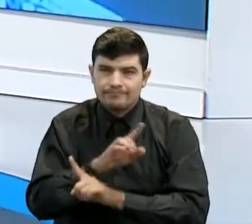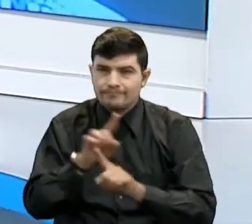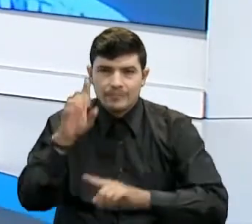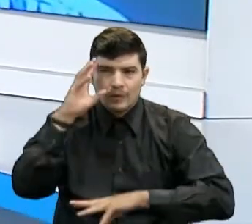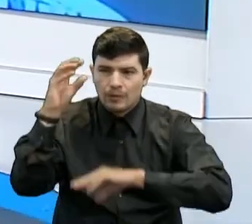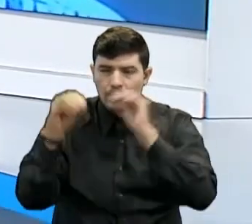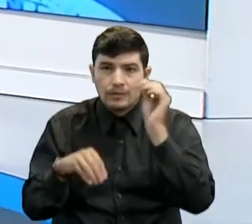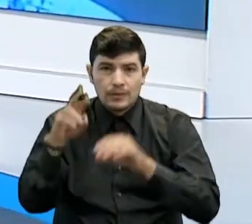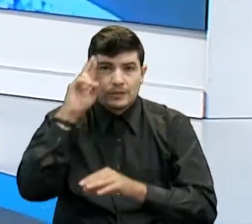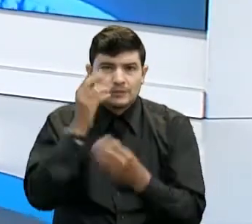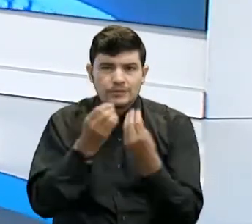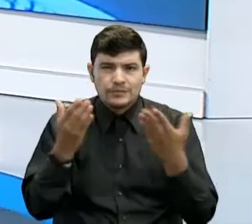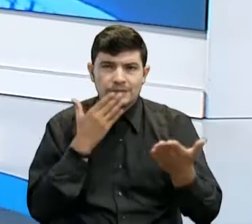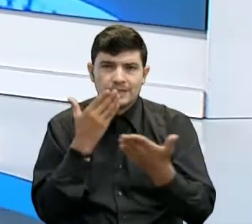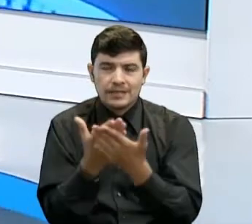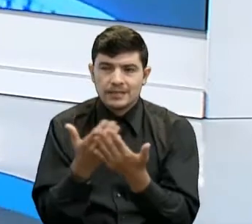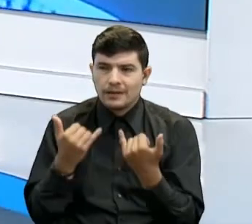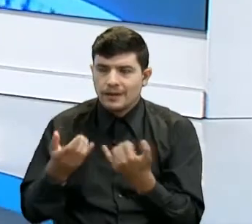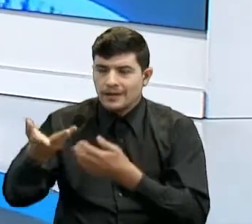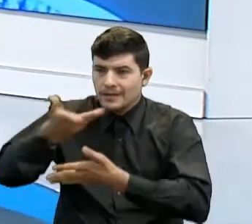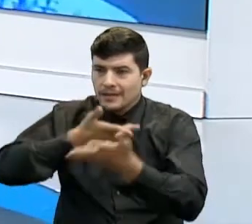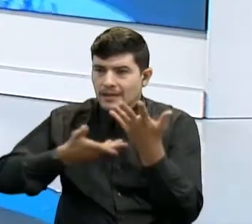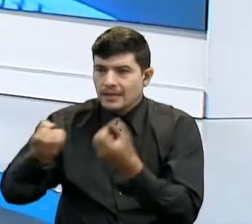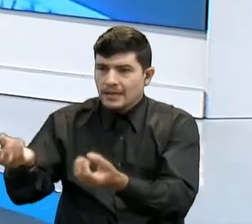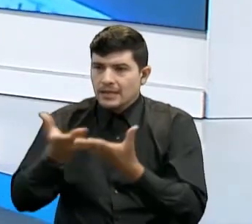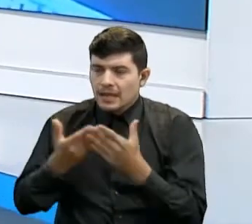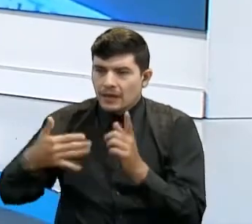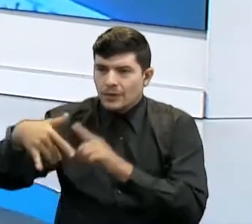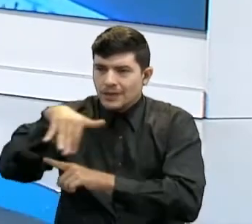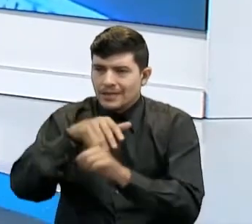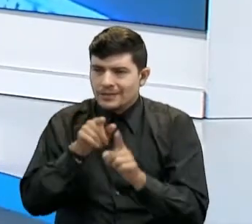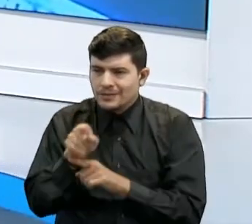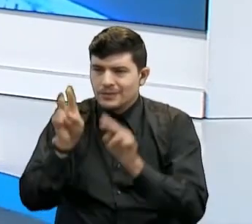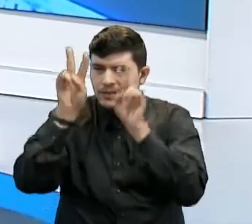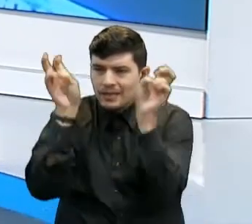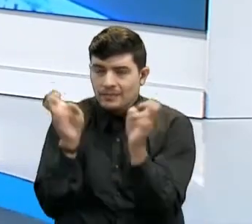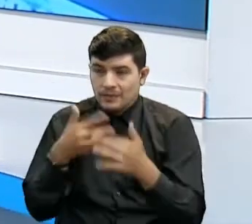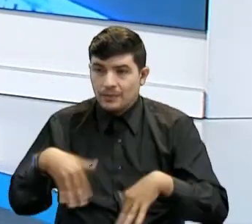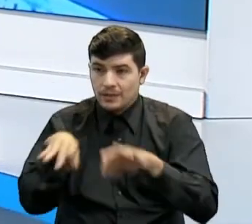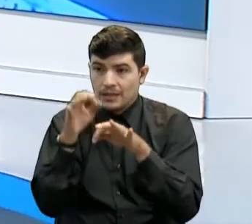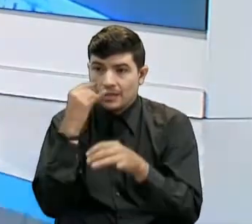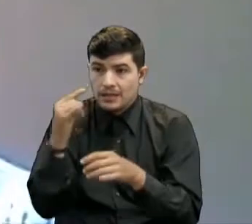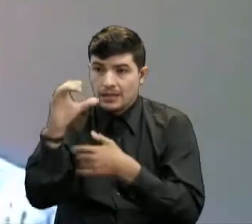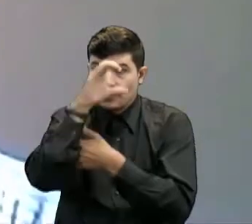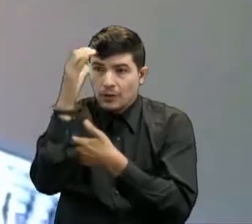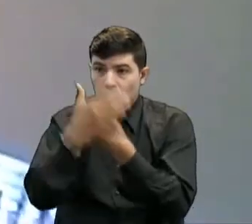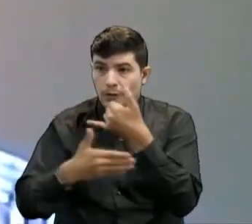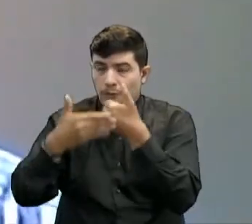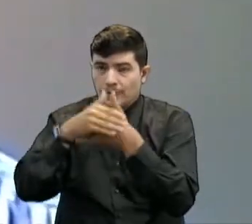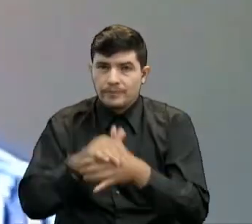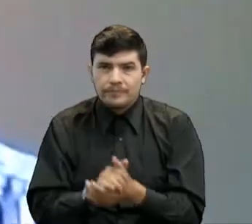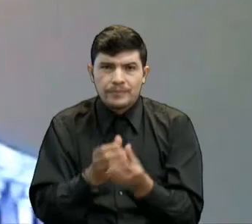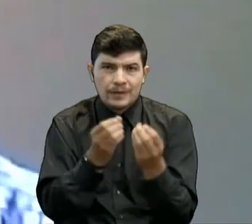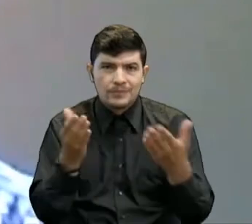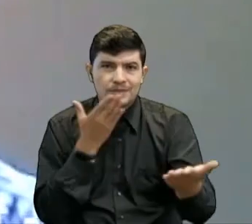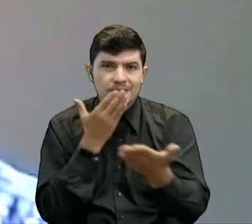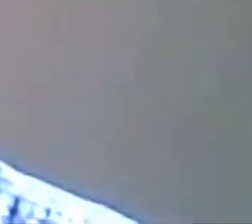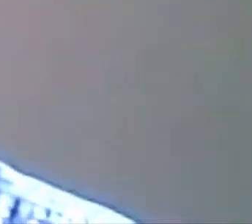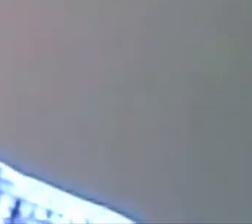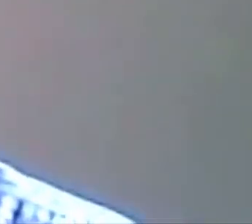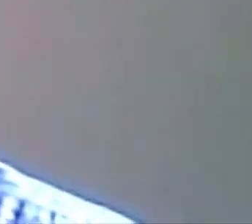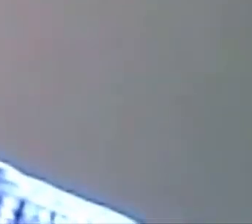gracias por estar a esta hora con nosotros en Oriente Noticias y darnos este panorama sobre este tema que acapara la atención del país. Muchísimas gracias.